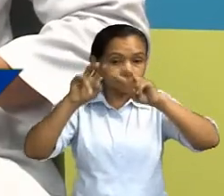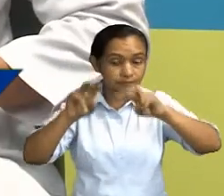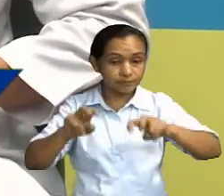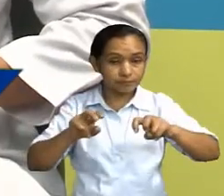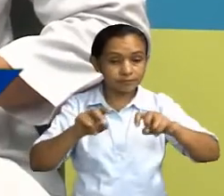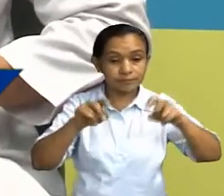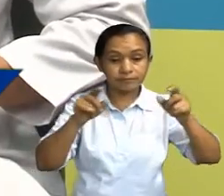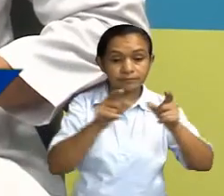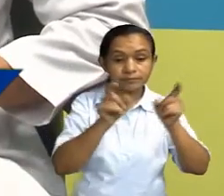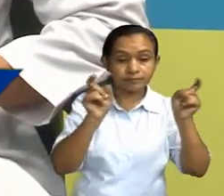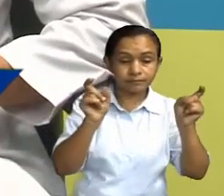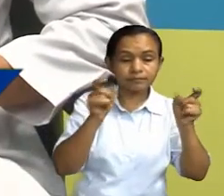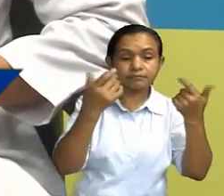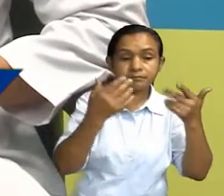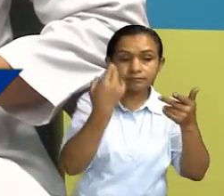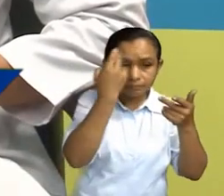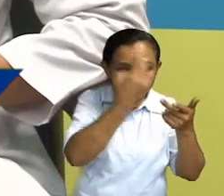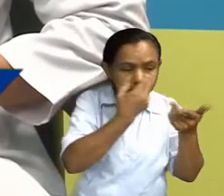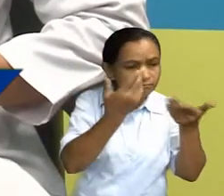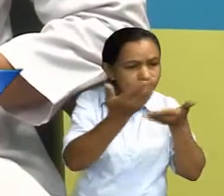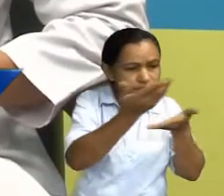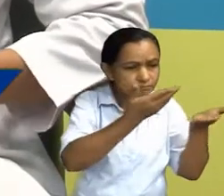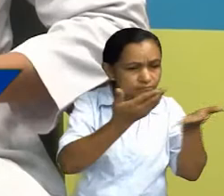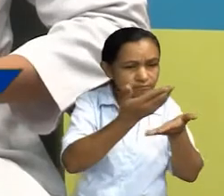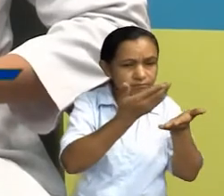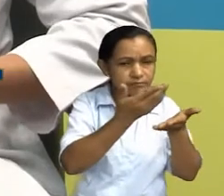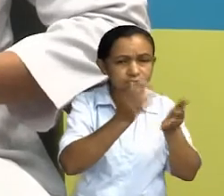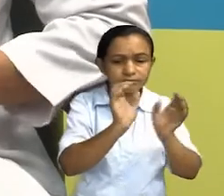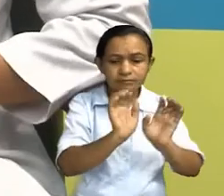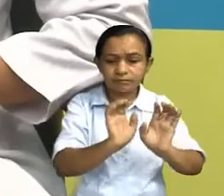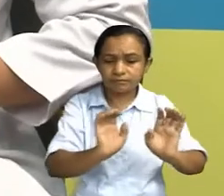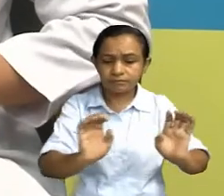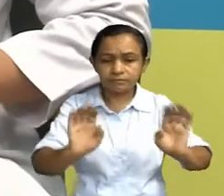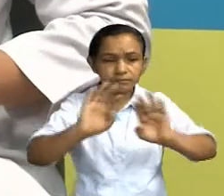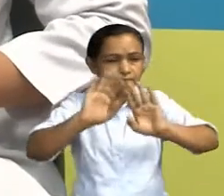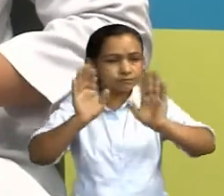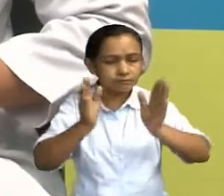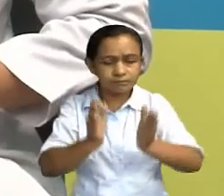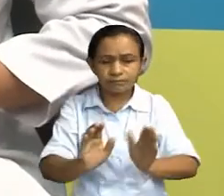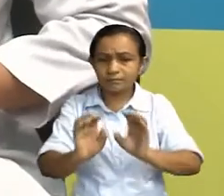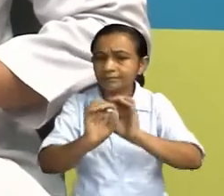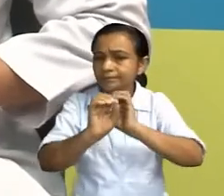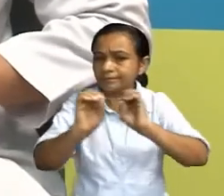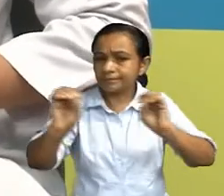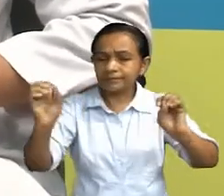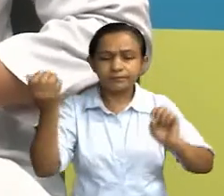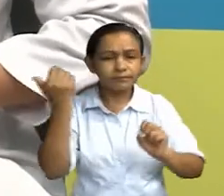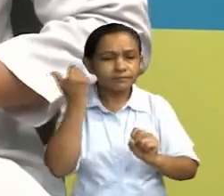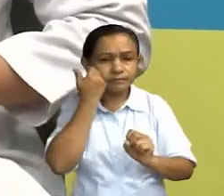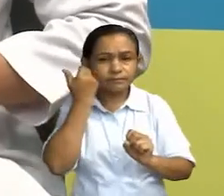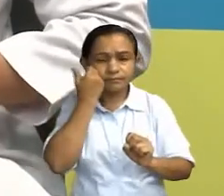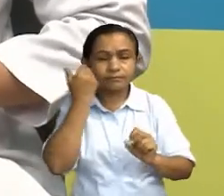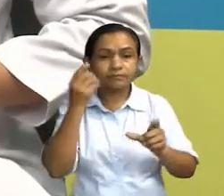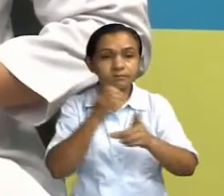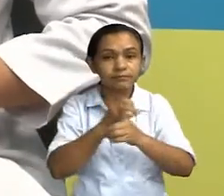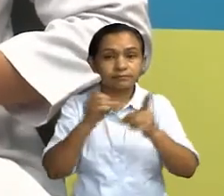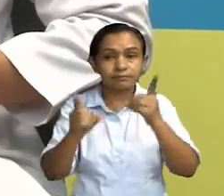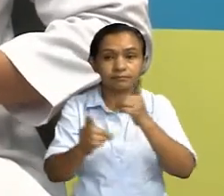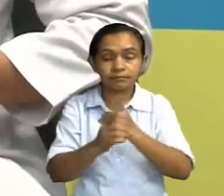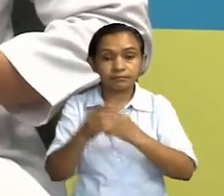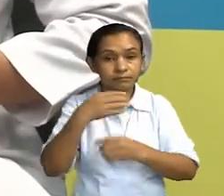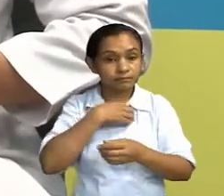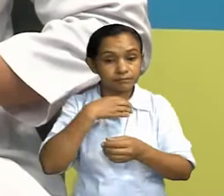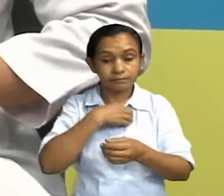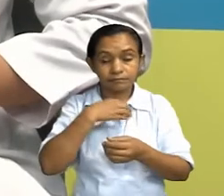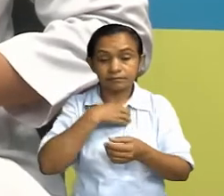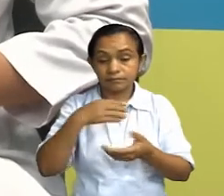de ginecología. Y ninguna niña, por ninguna causa, ninguna enfermedad, debe ser